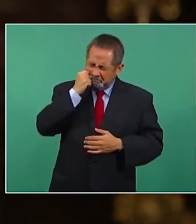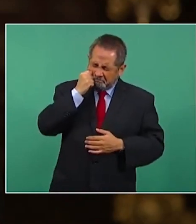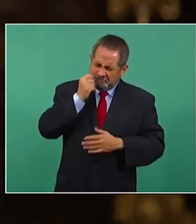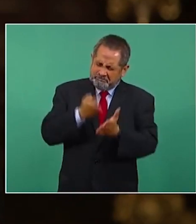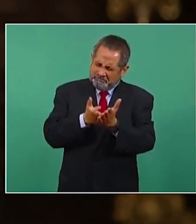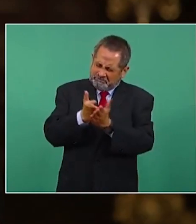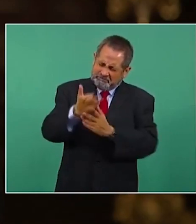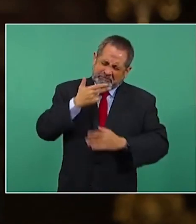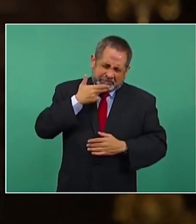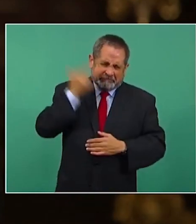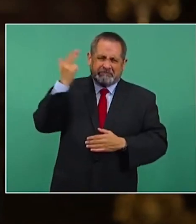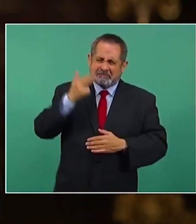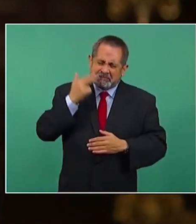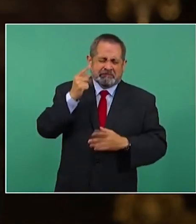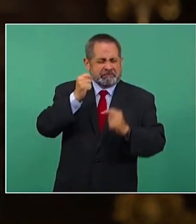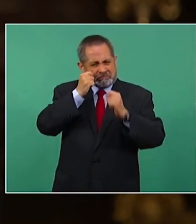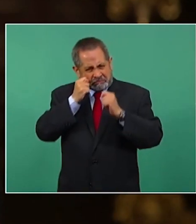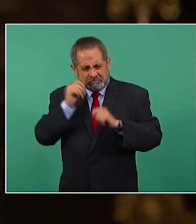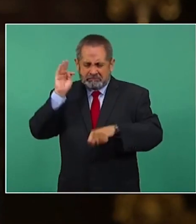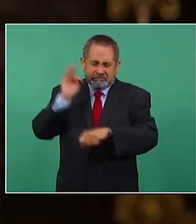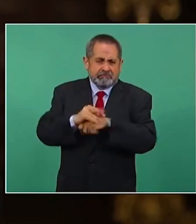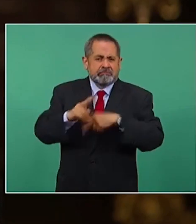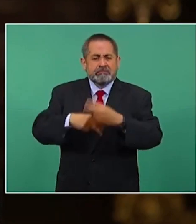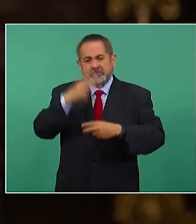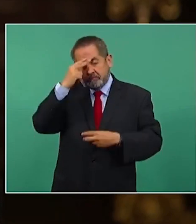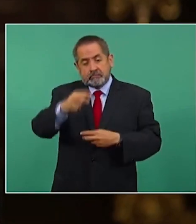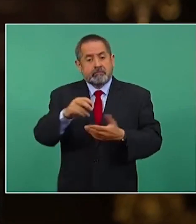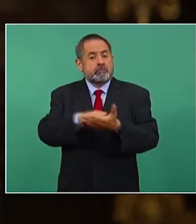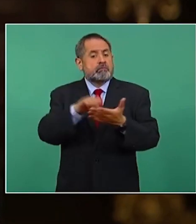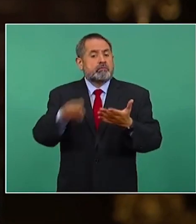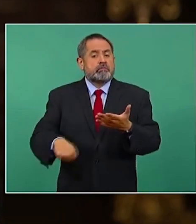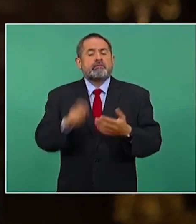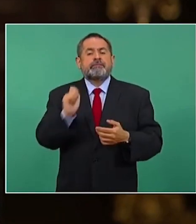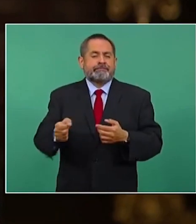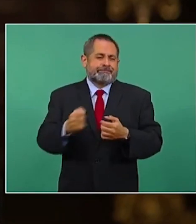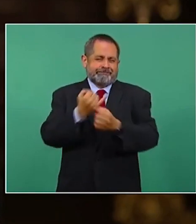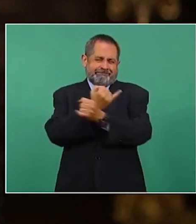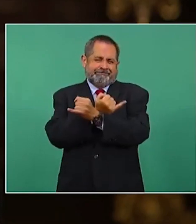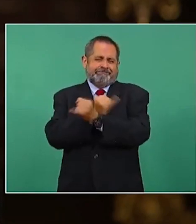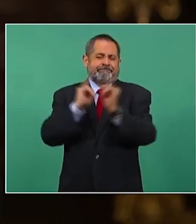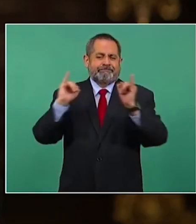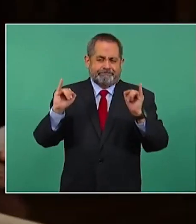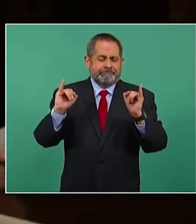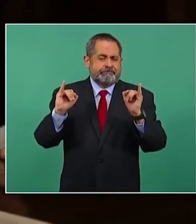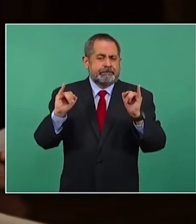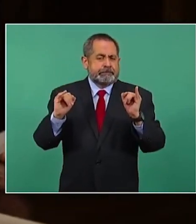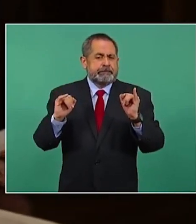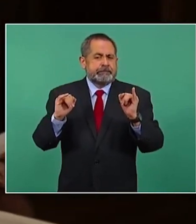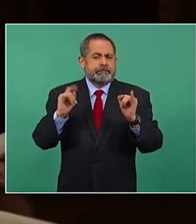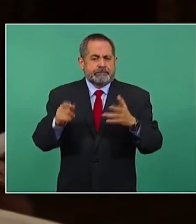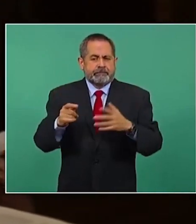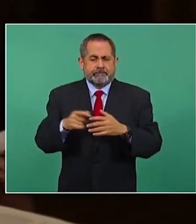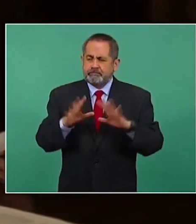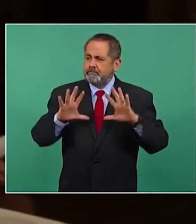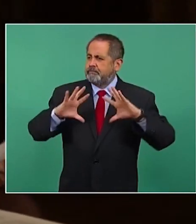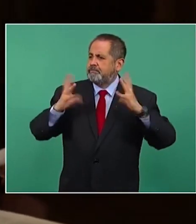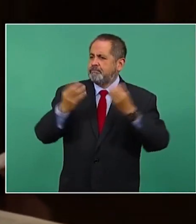Por la conquista, dice. No lo sé. Puede ser lo mismo de las